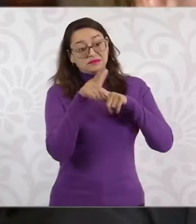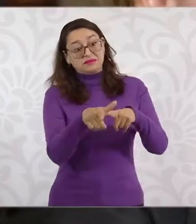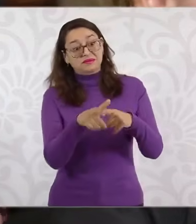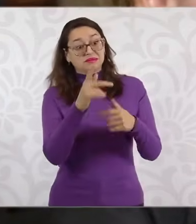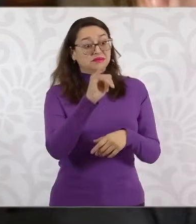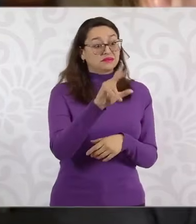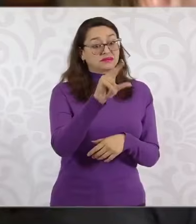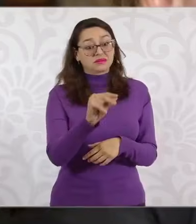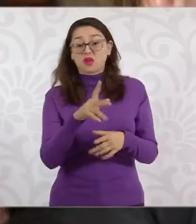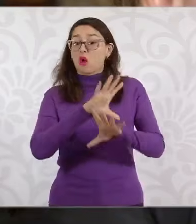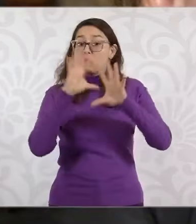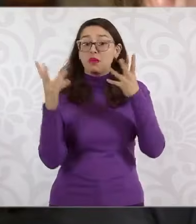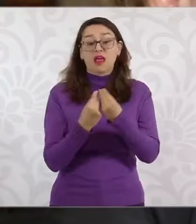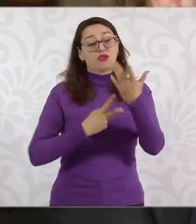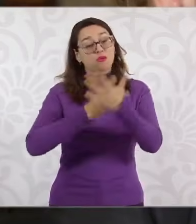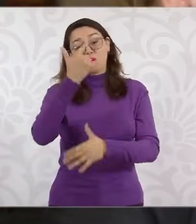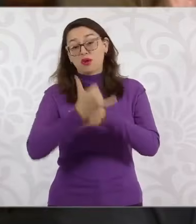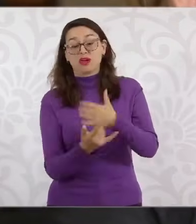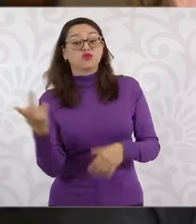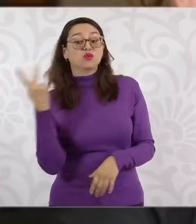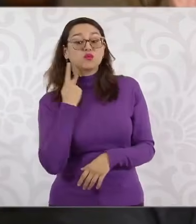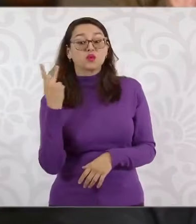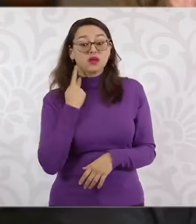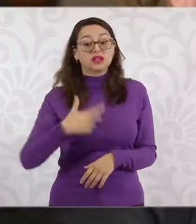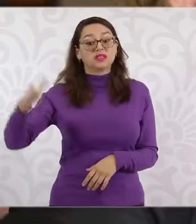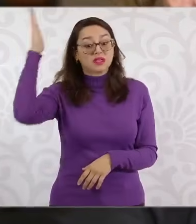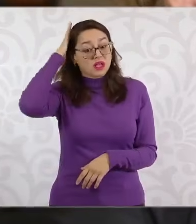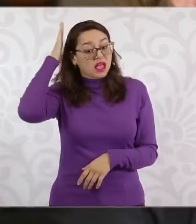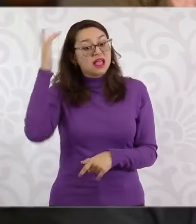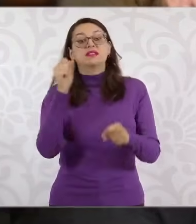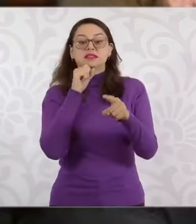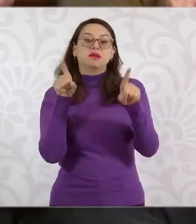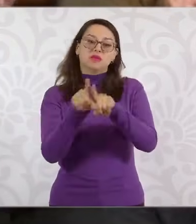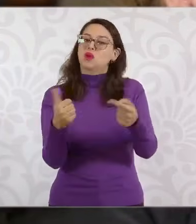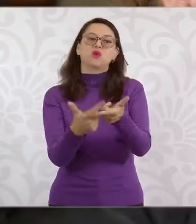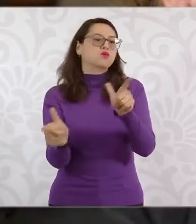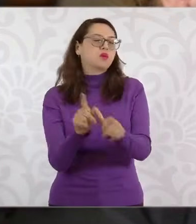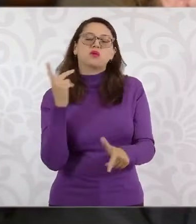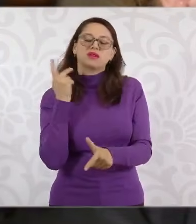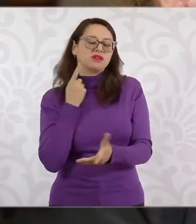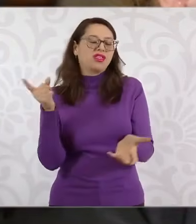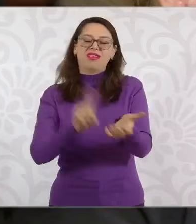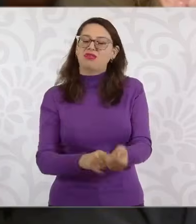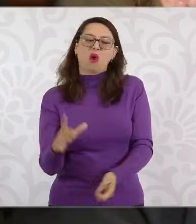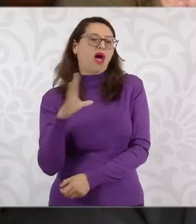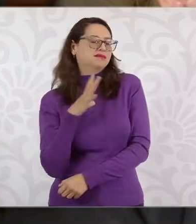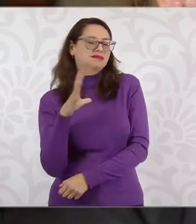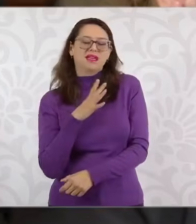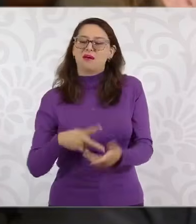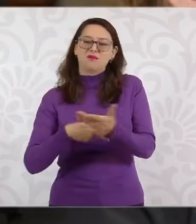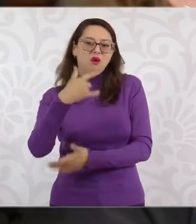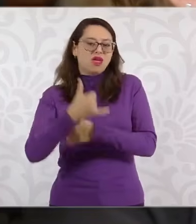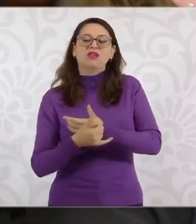al proyecto político que encabeza el presidente y al partido que lo postuló y que lo tiene. Eso es parte del proyecto político.